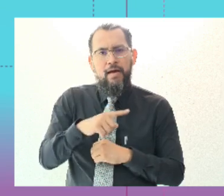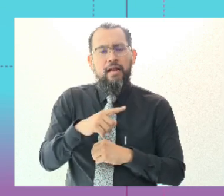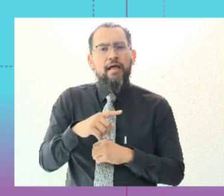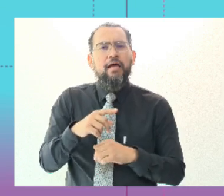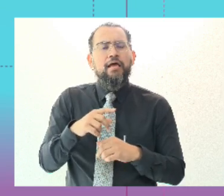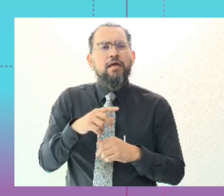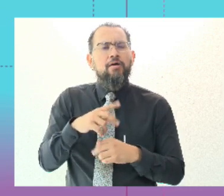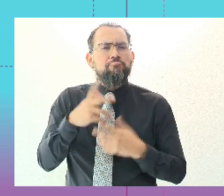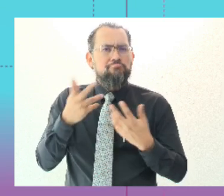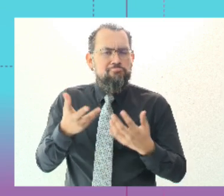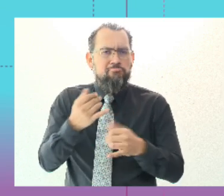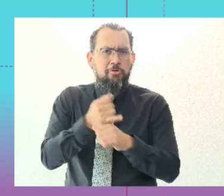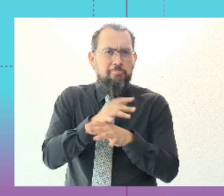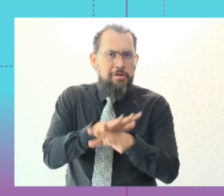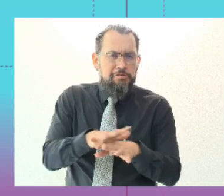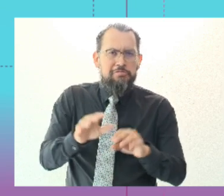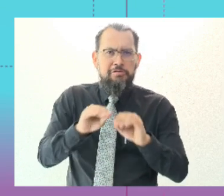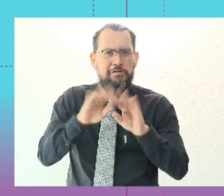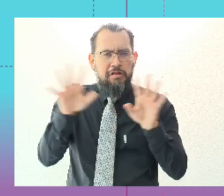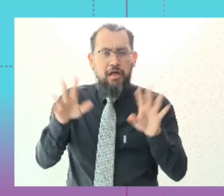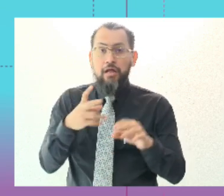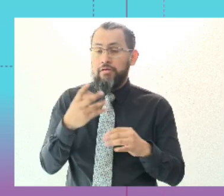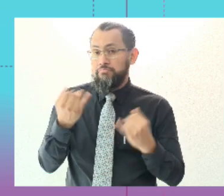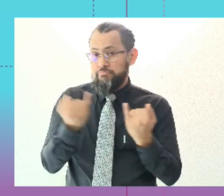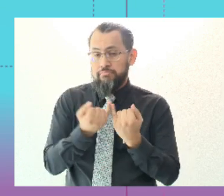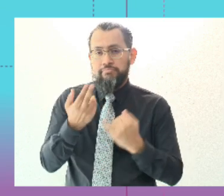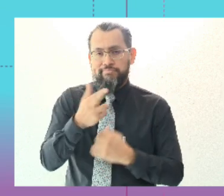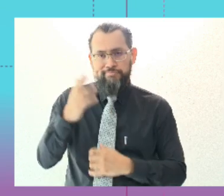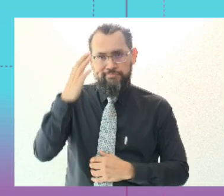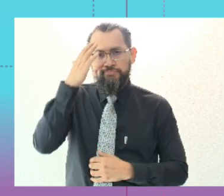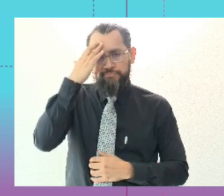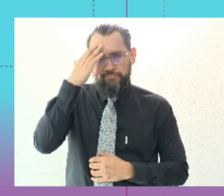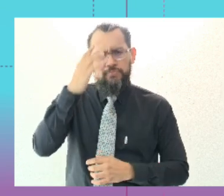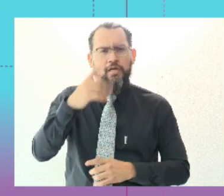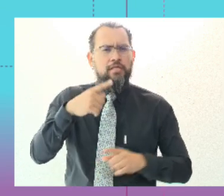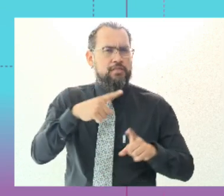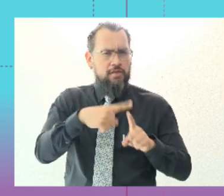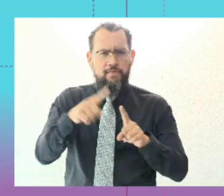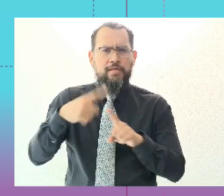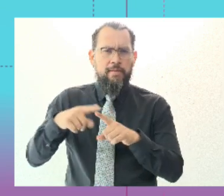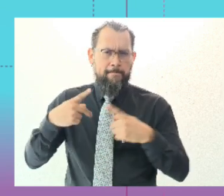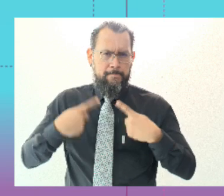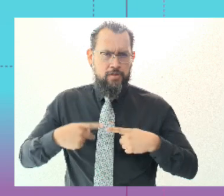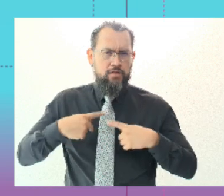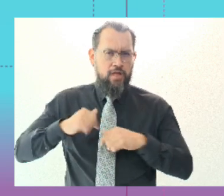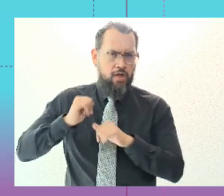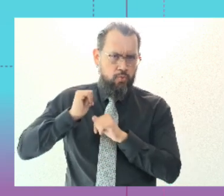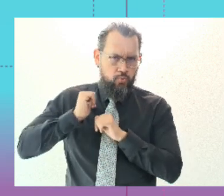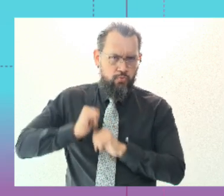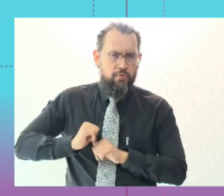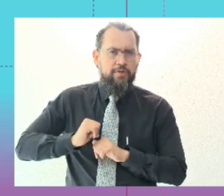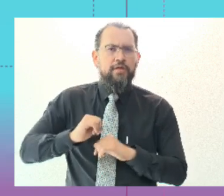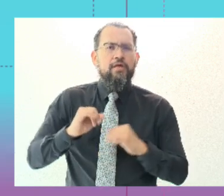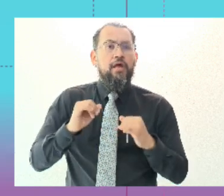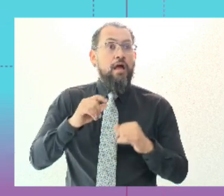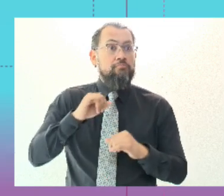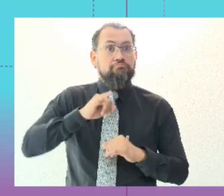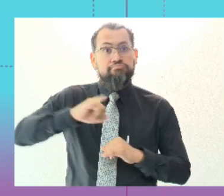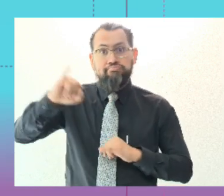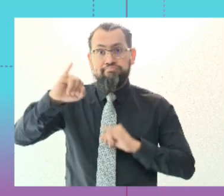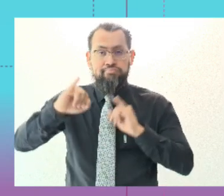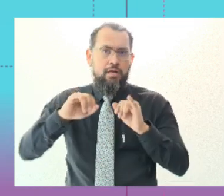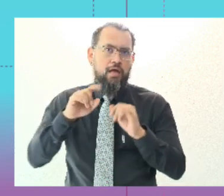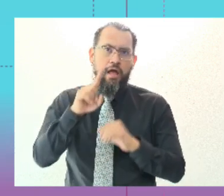certera. Quiero reconocer el esfuerzo que han hecho distintas autoridades que han venido desde